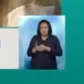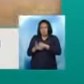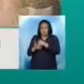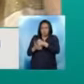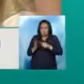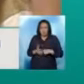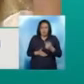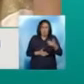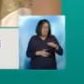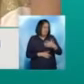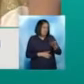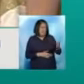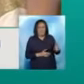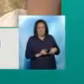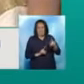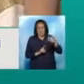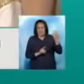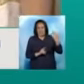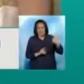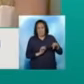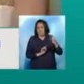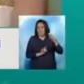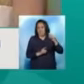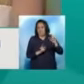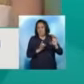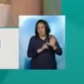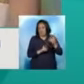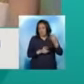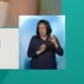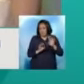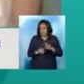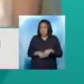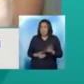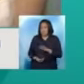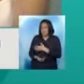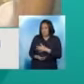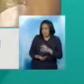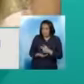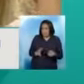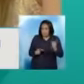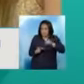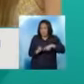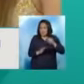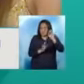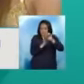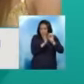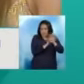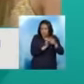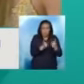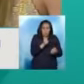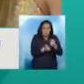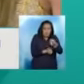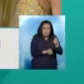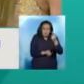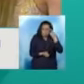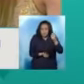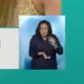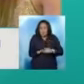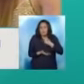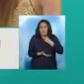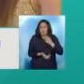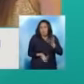del terrorismo y de todo lo que se vivía en esa época que era terrible. Entre las canciones que son parte de la película, ¿cuál sería para ti la que